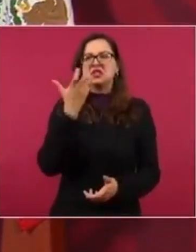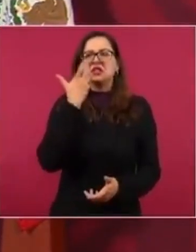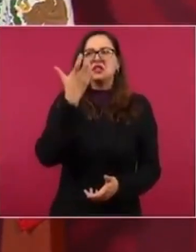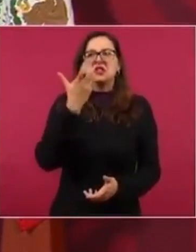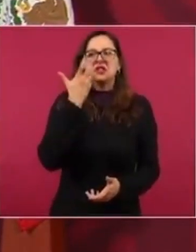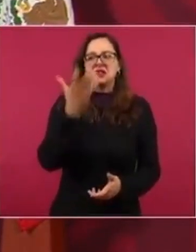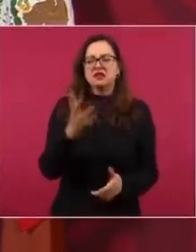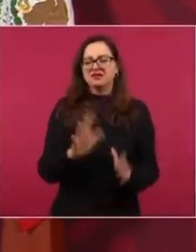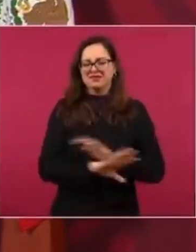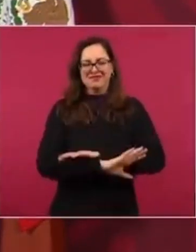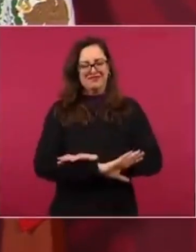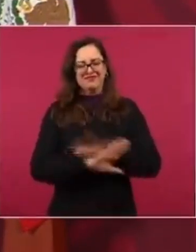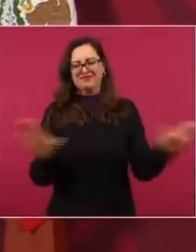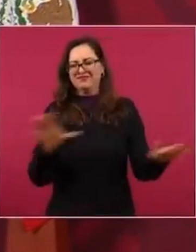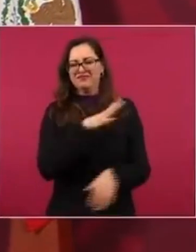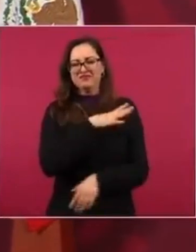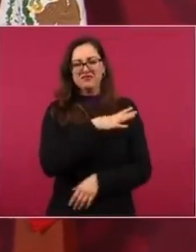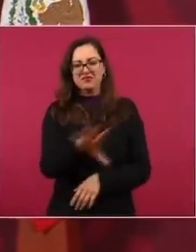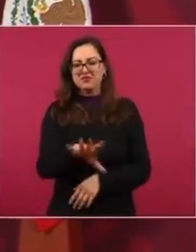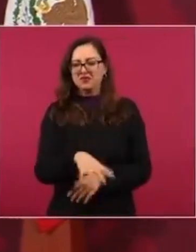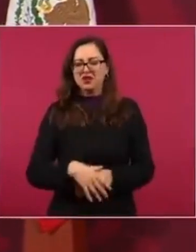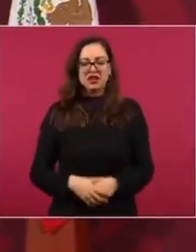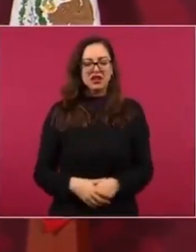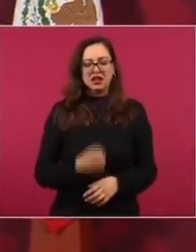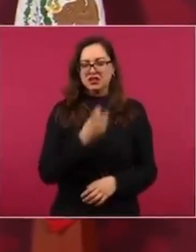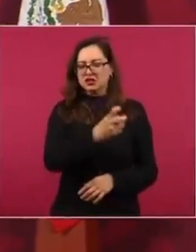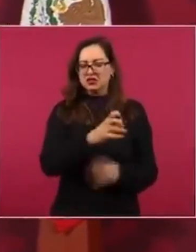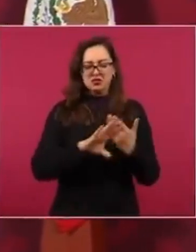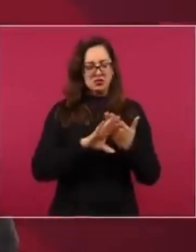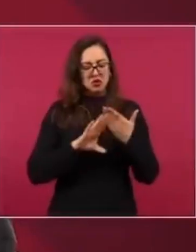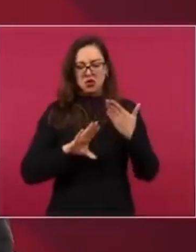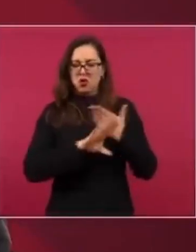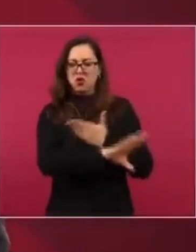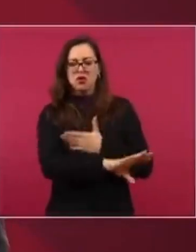vengo acarreado porque estoy en contra del egoísmo